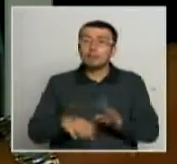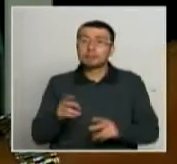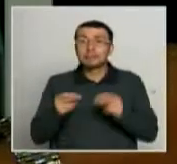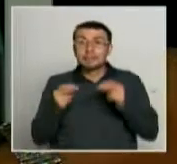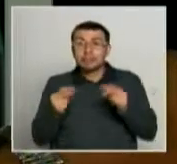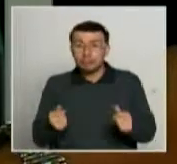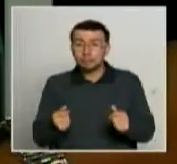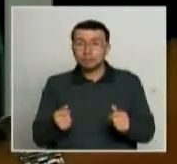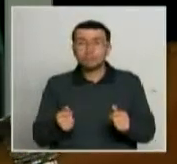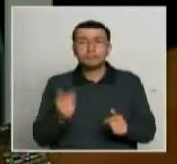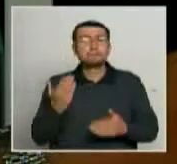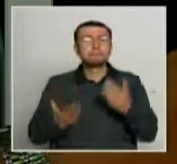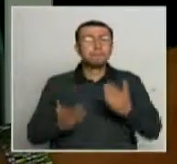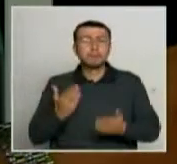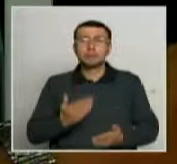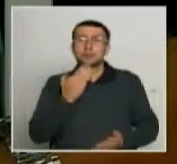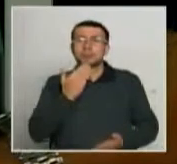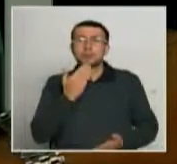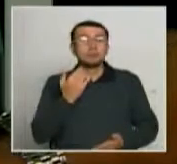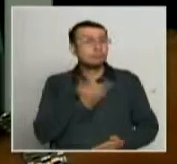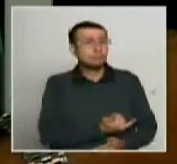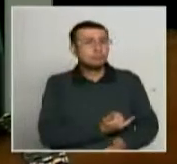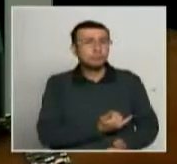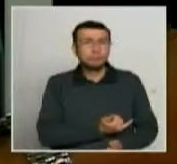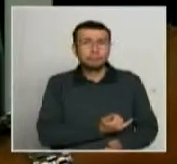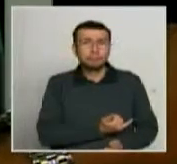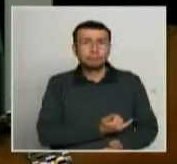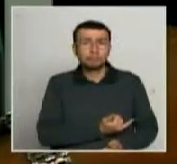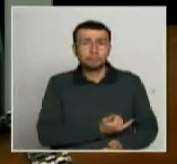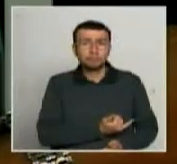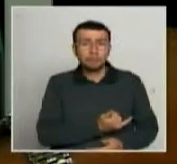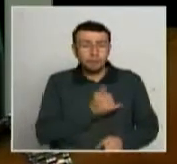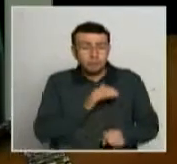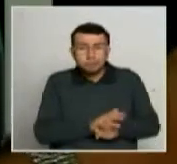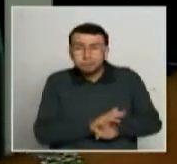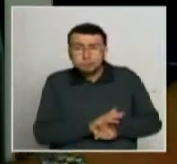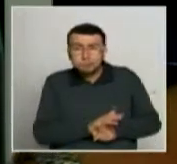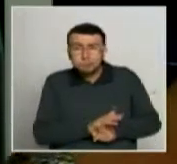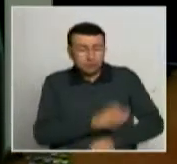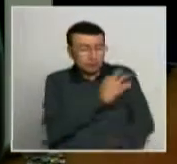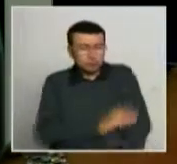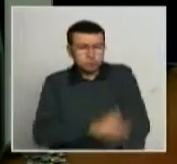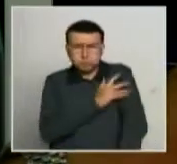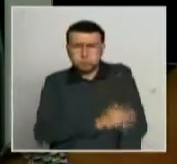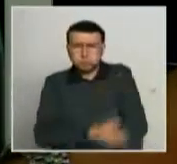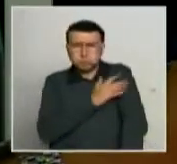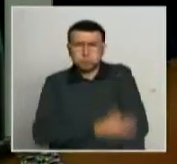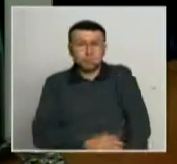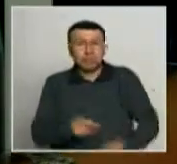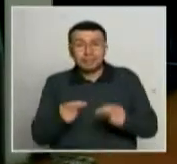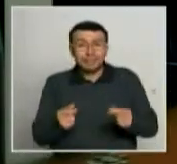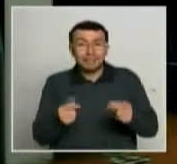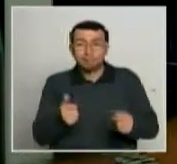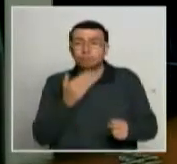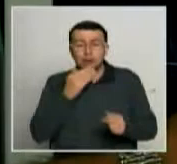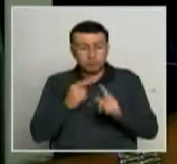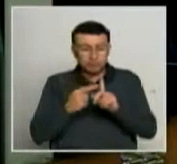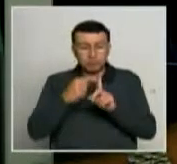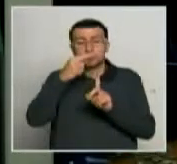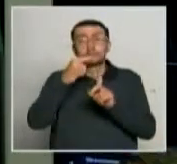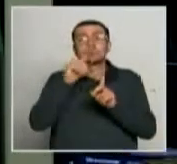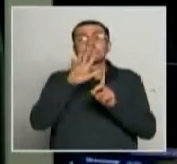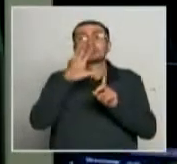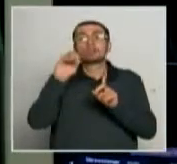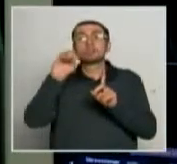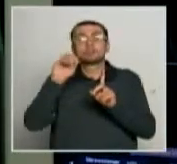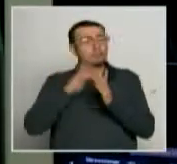nivel de las arterias cuando estas presentan obstrucción. Generalmente las velocidades estarían por encima de